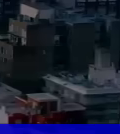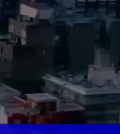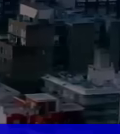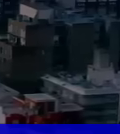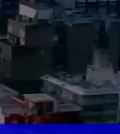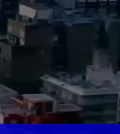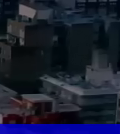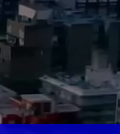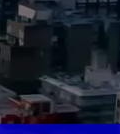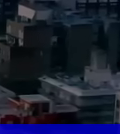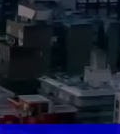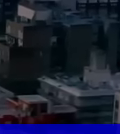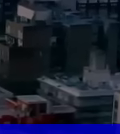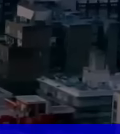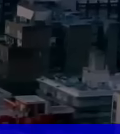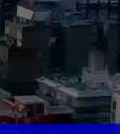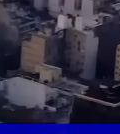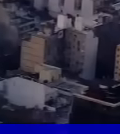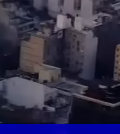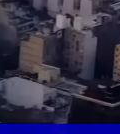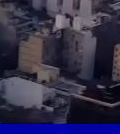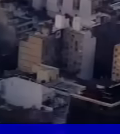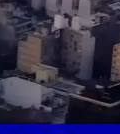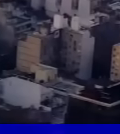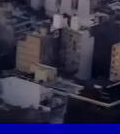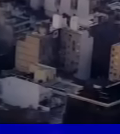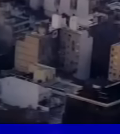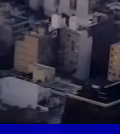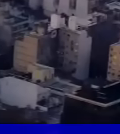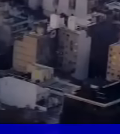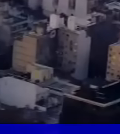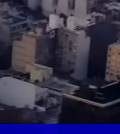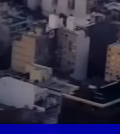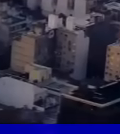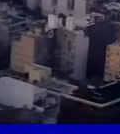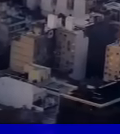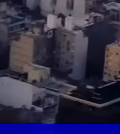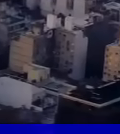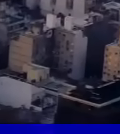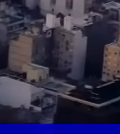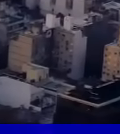González, creo que era González Machado. Fraschini estaba indignado.